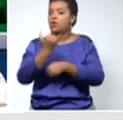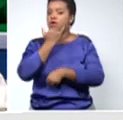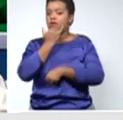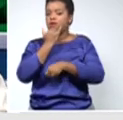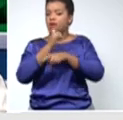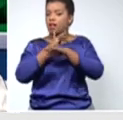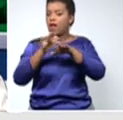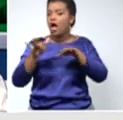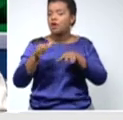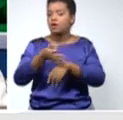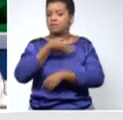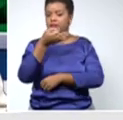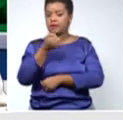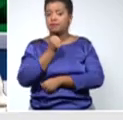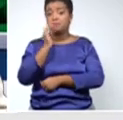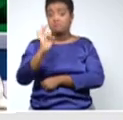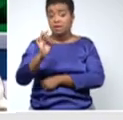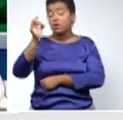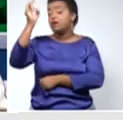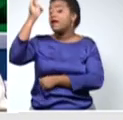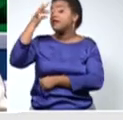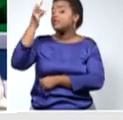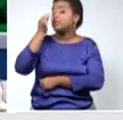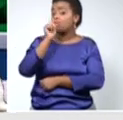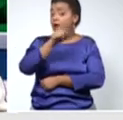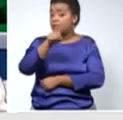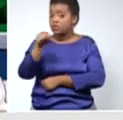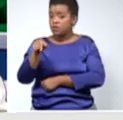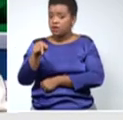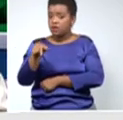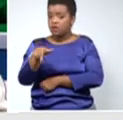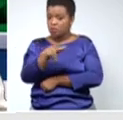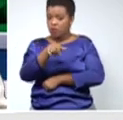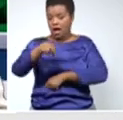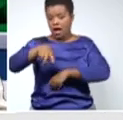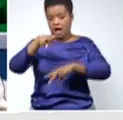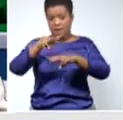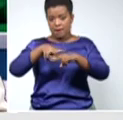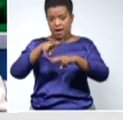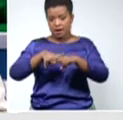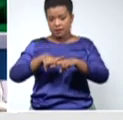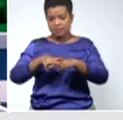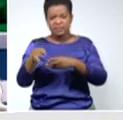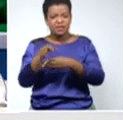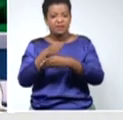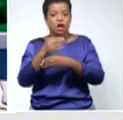lo que se está aplicando, que además es el que se administra las 2 goticas nasales